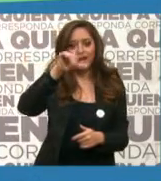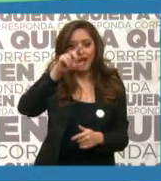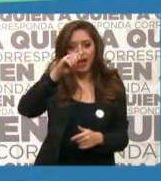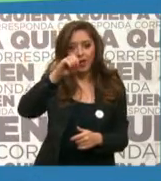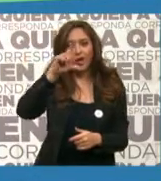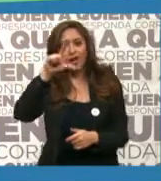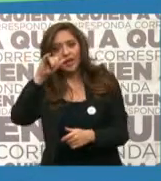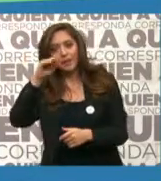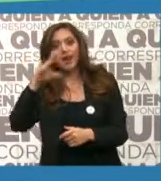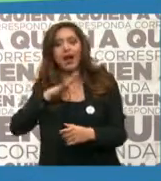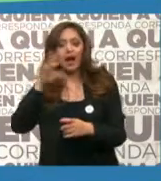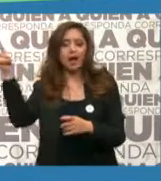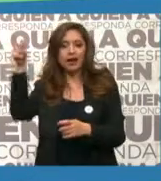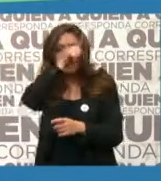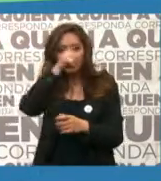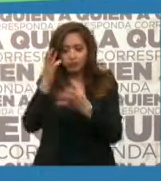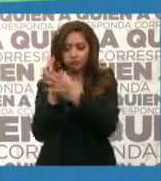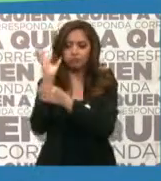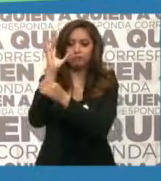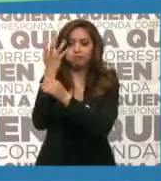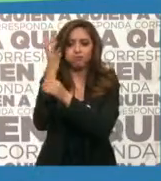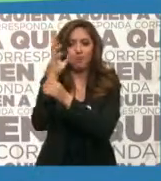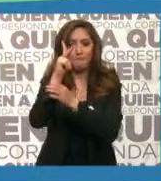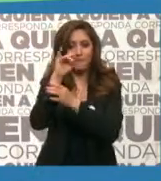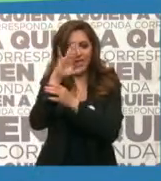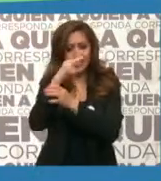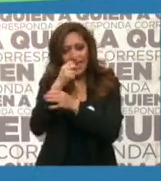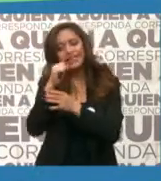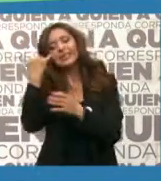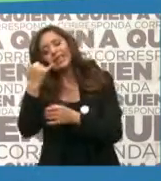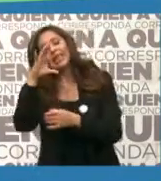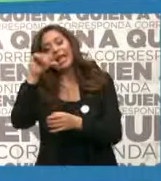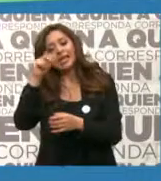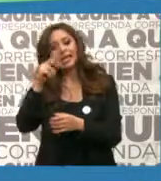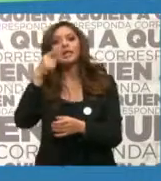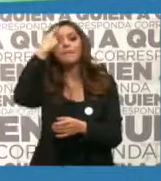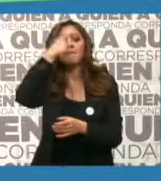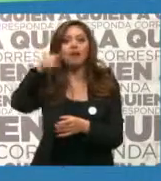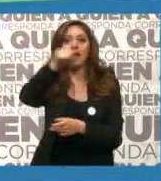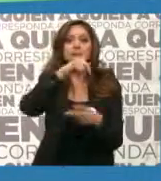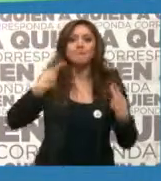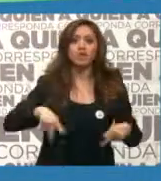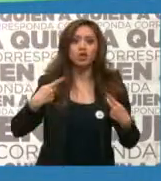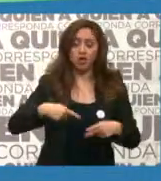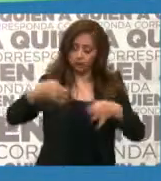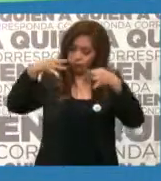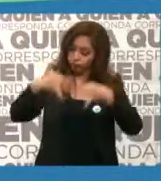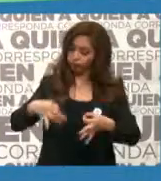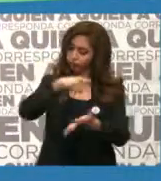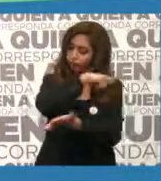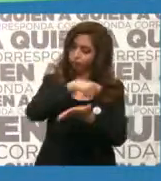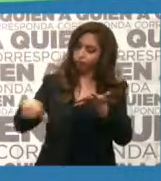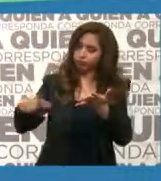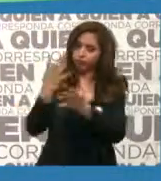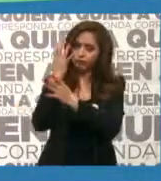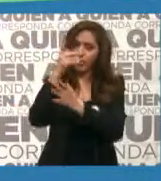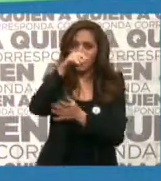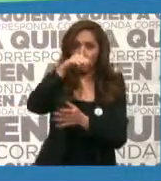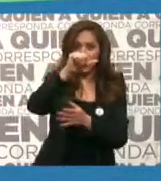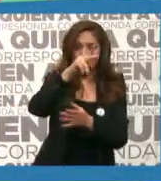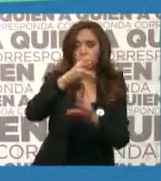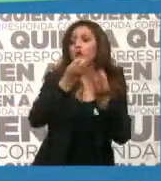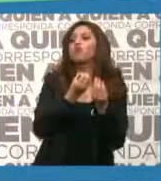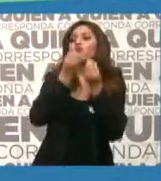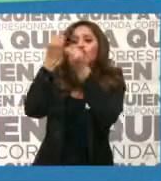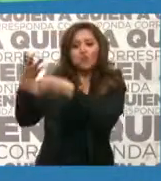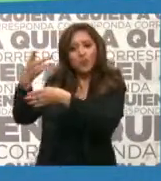picas y cachas. Van a estar con nosotros para la subasta. Quien los quiera aceptar estos, que son los originales, los donó Mauricio y su